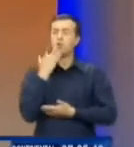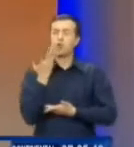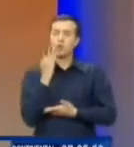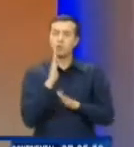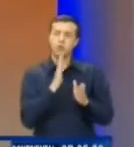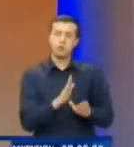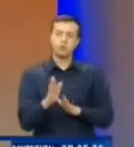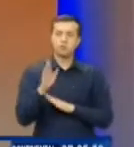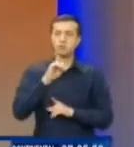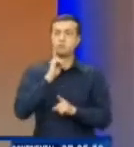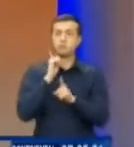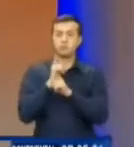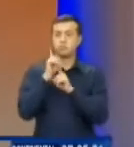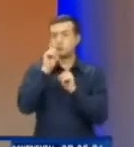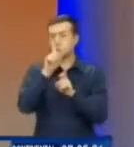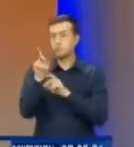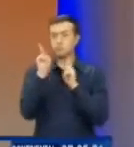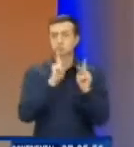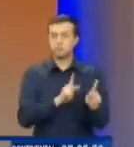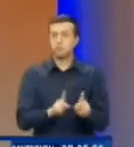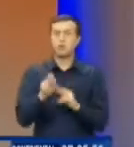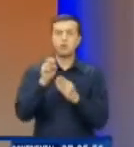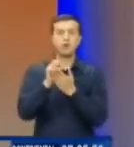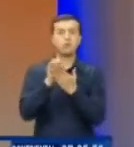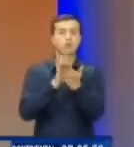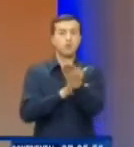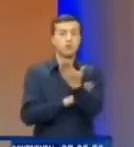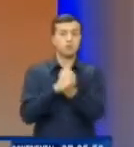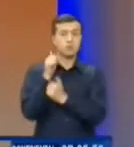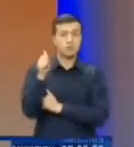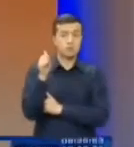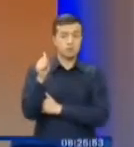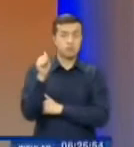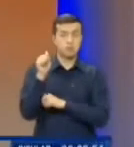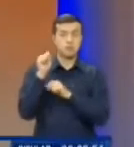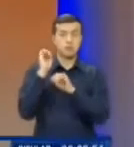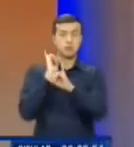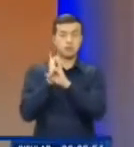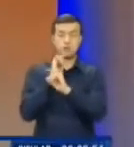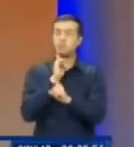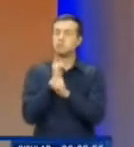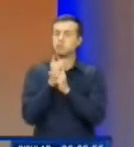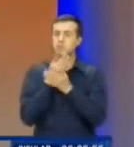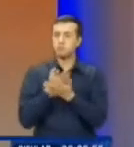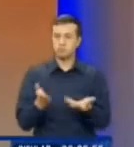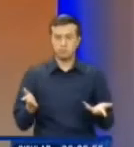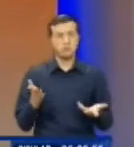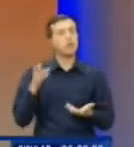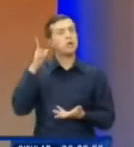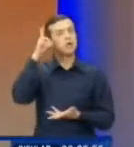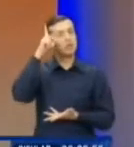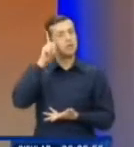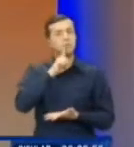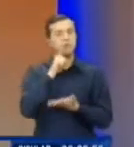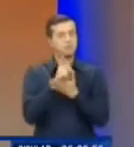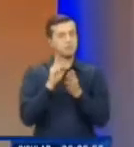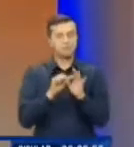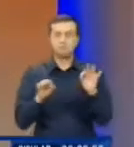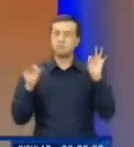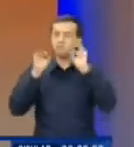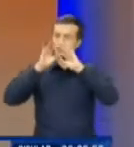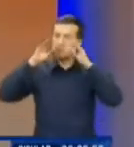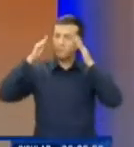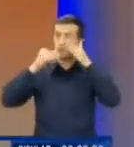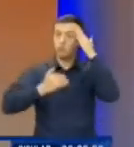en varios de los planes y programas que tiene la propia entidad sin duda creo que hay una apuesta fundamental en